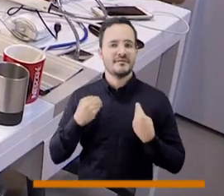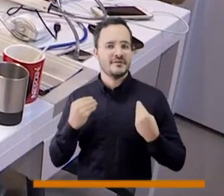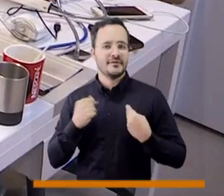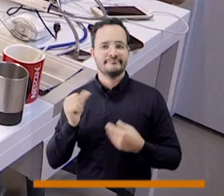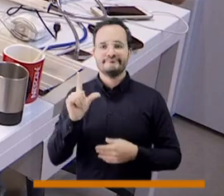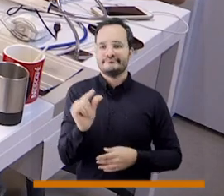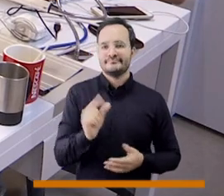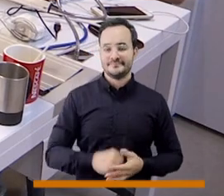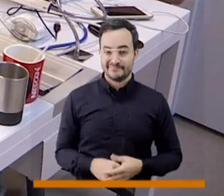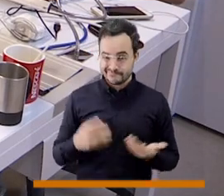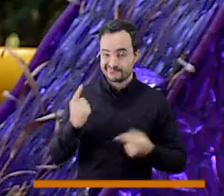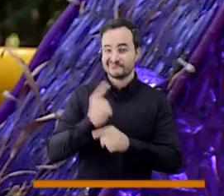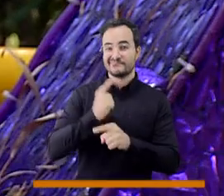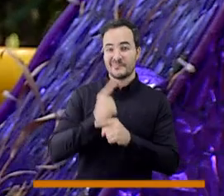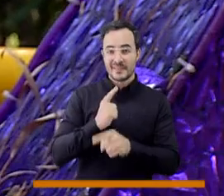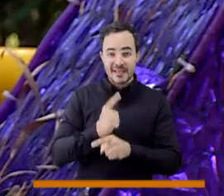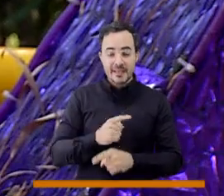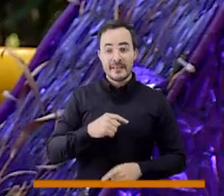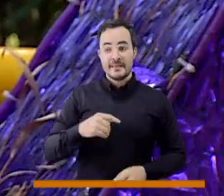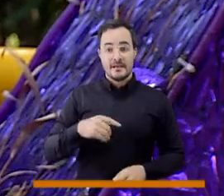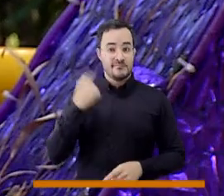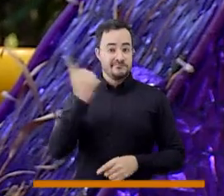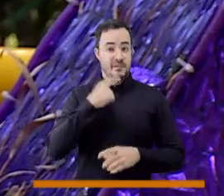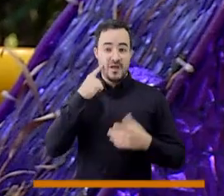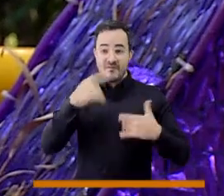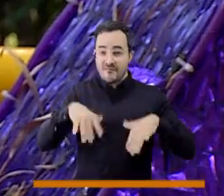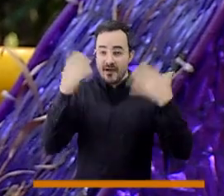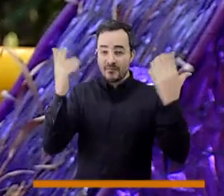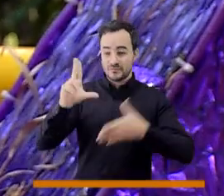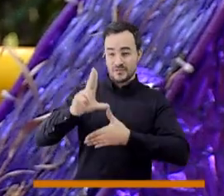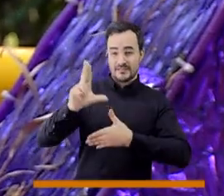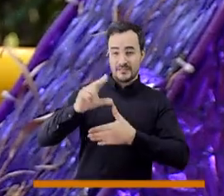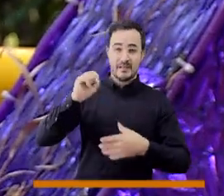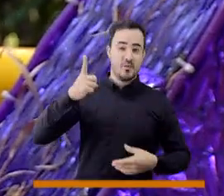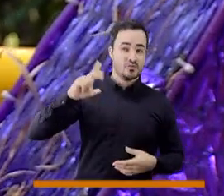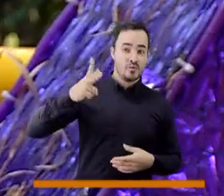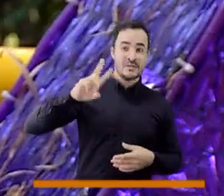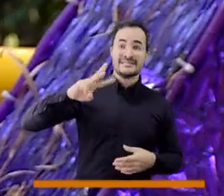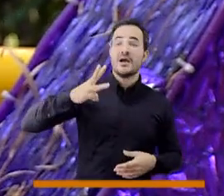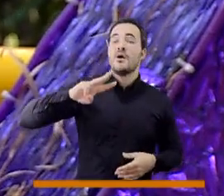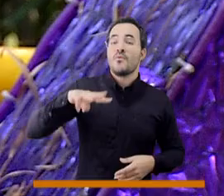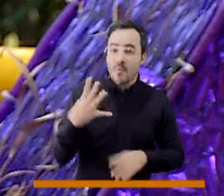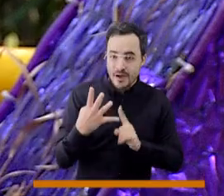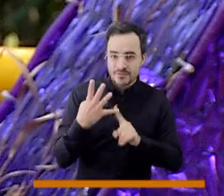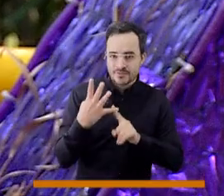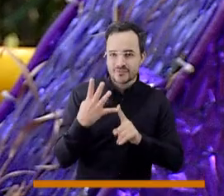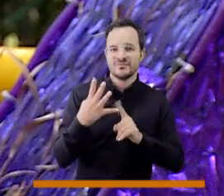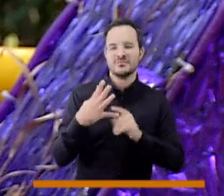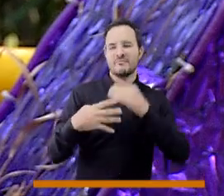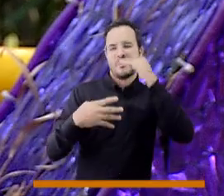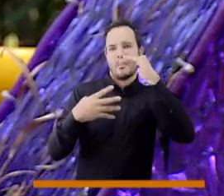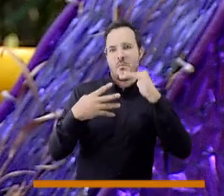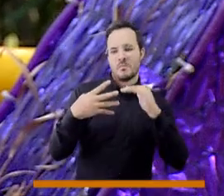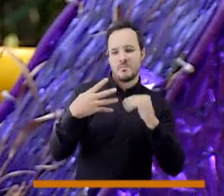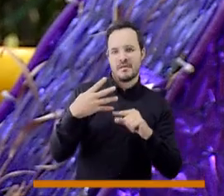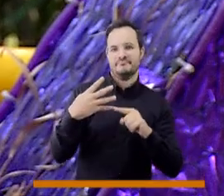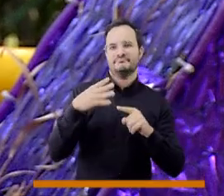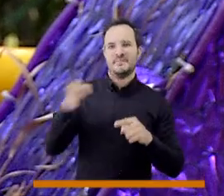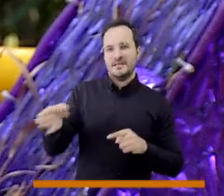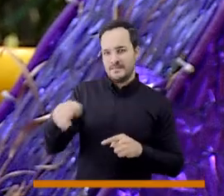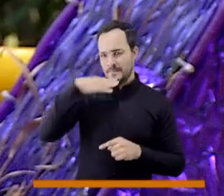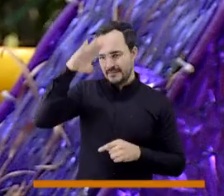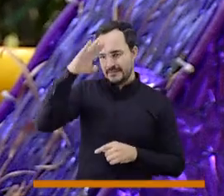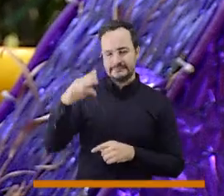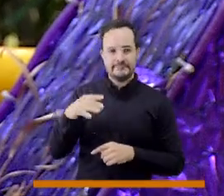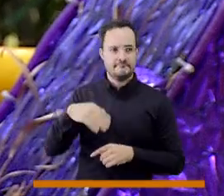Medellín. Así es, concejal. Un dato importante, Medellín es el cuarto destino más popular en América